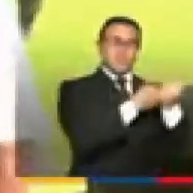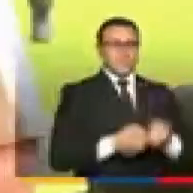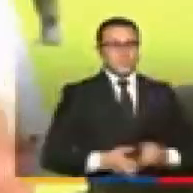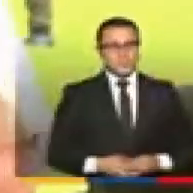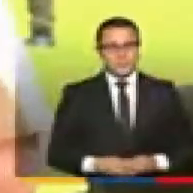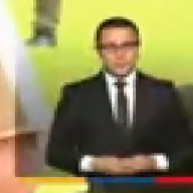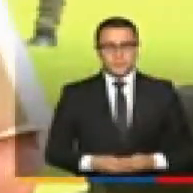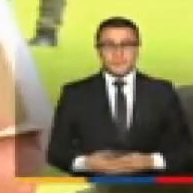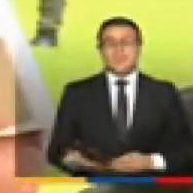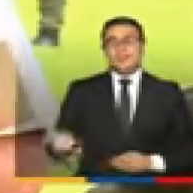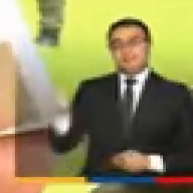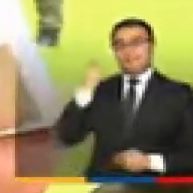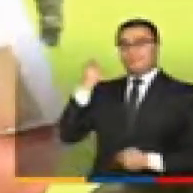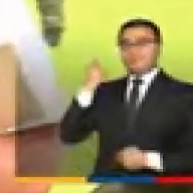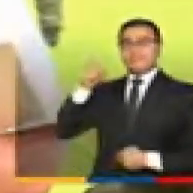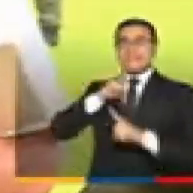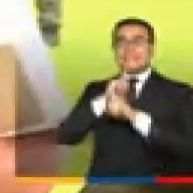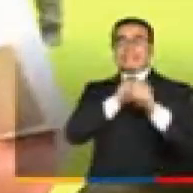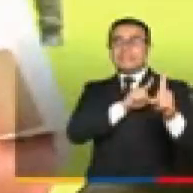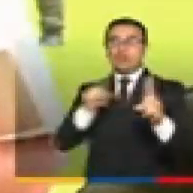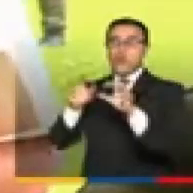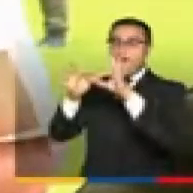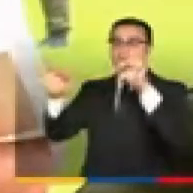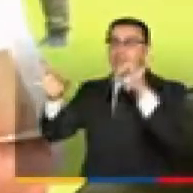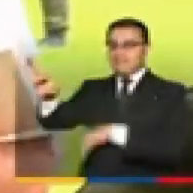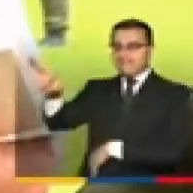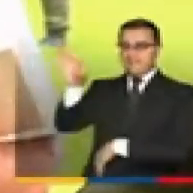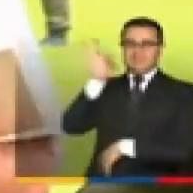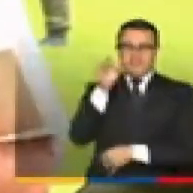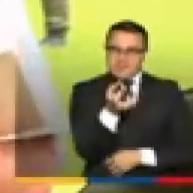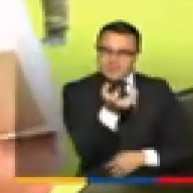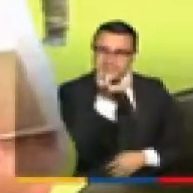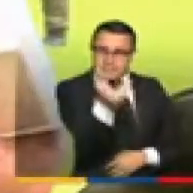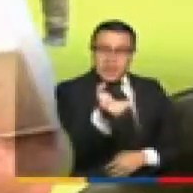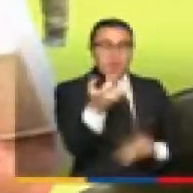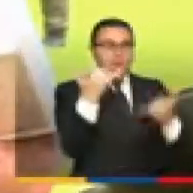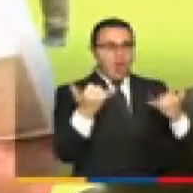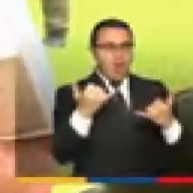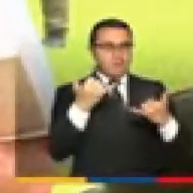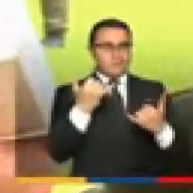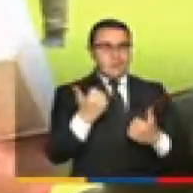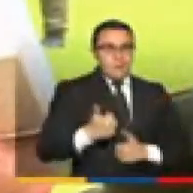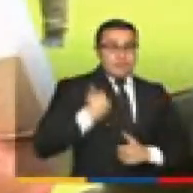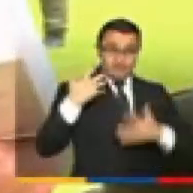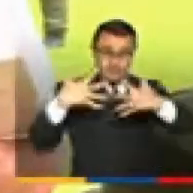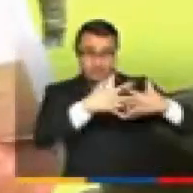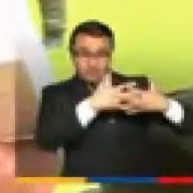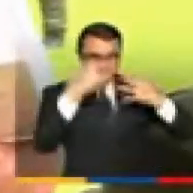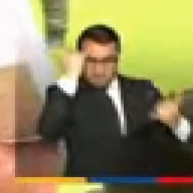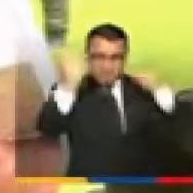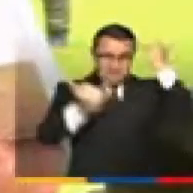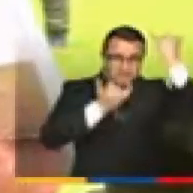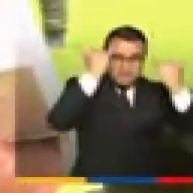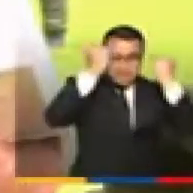Como él lo dijo recientemente, vamos a aprovechar el ingenio estadounidense para ayudar